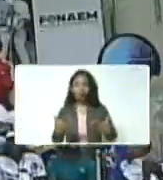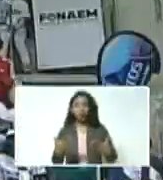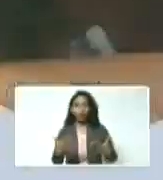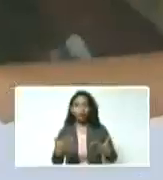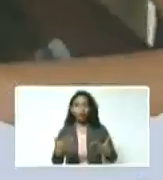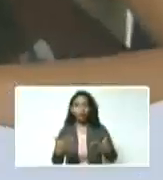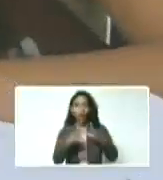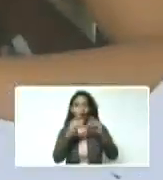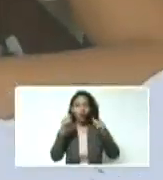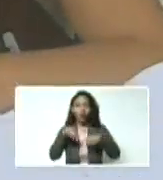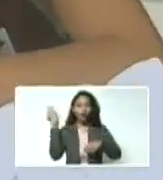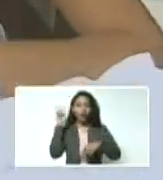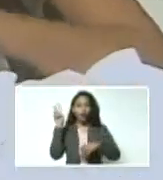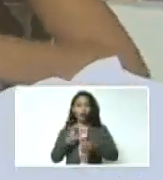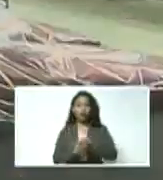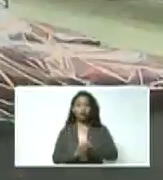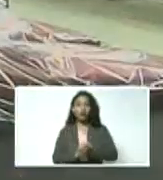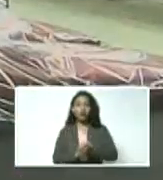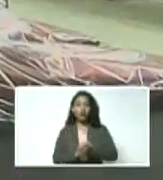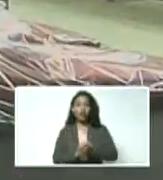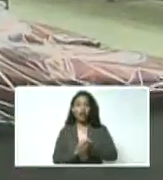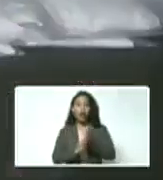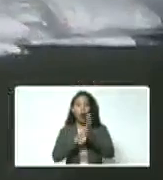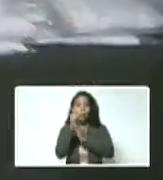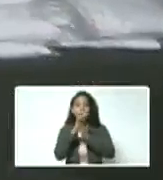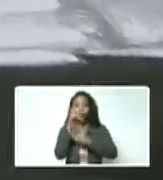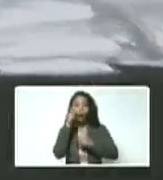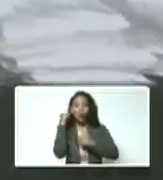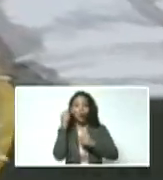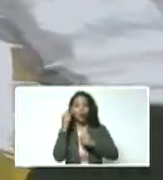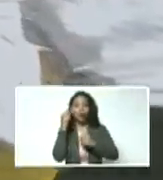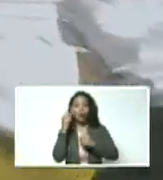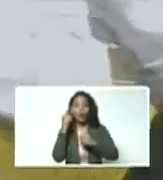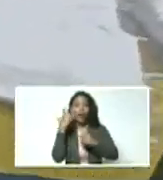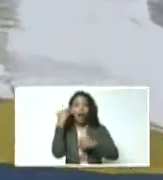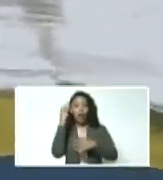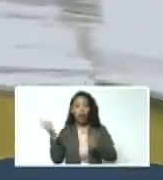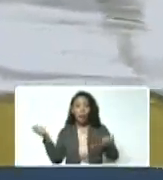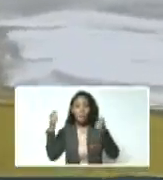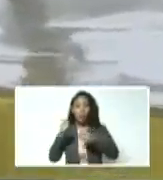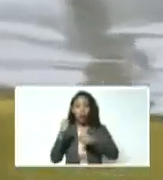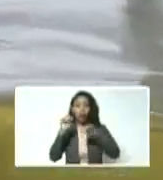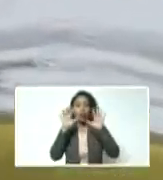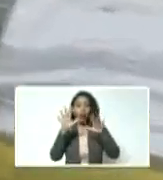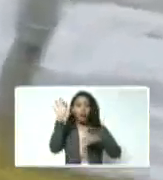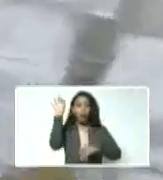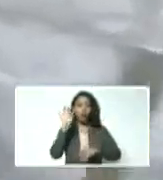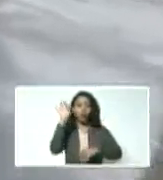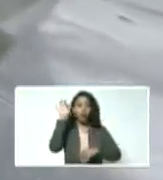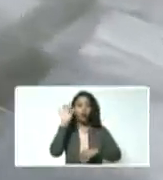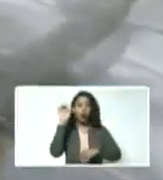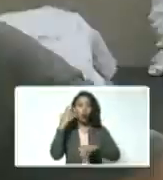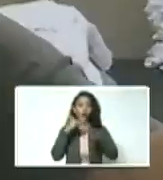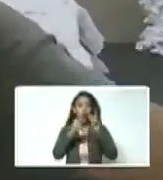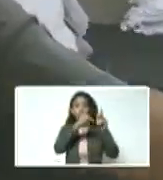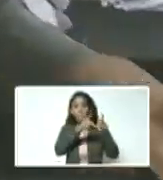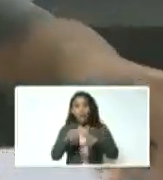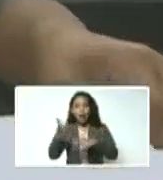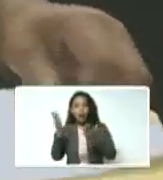en toda Venezuela. Así que los emprendedores y emprendedoras están aportando un 10% de lo que es el plan